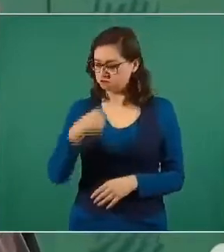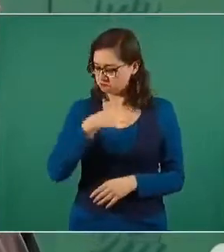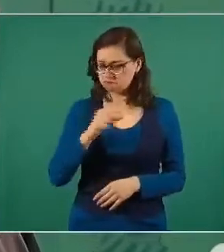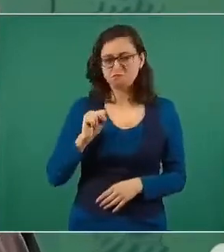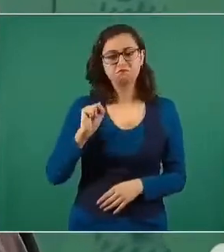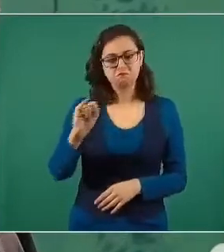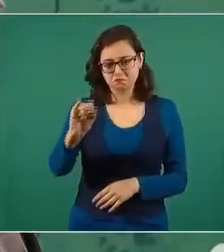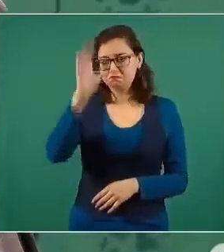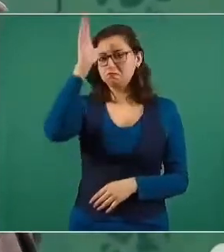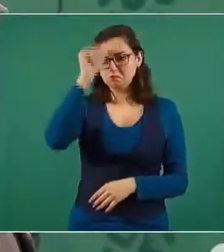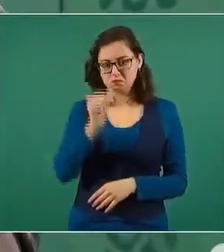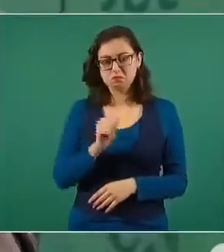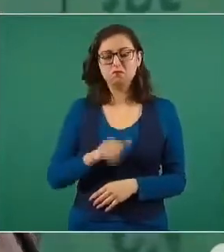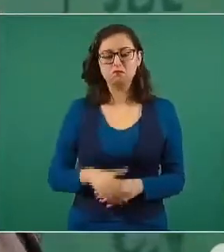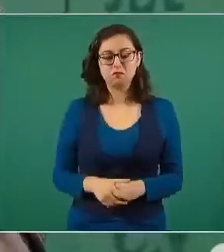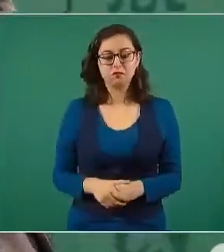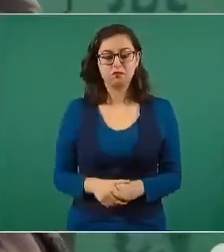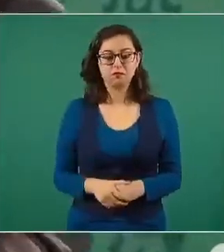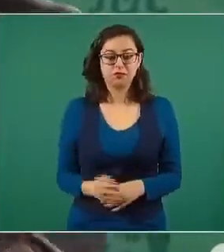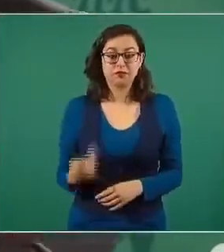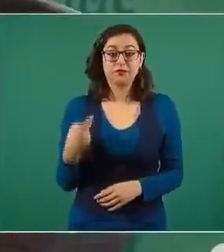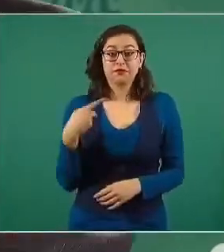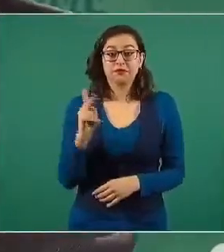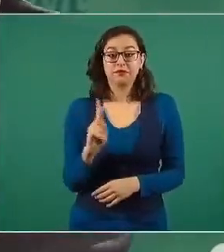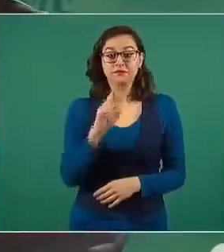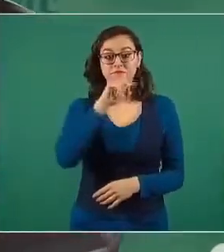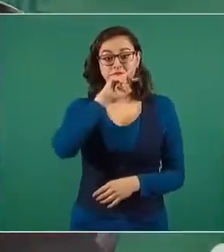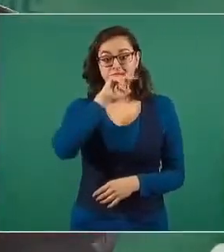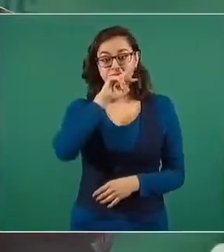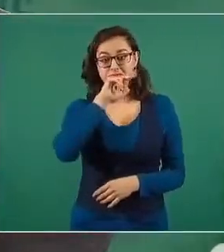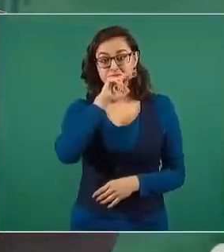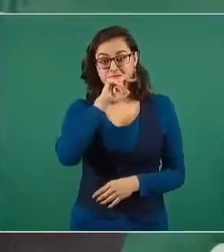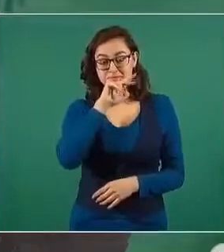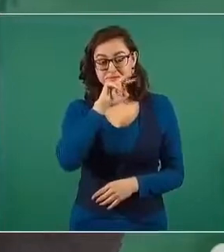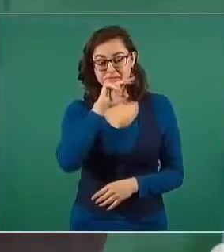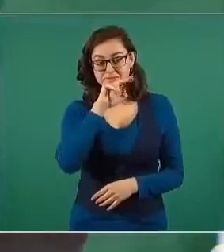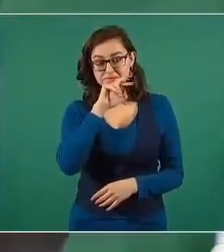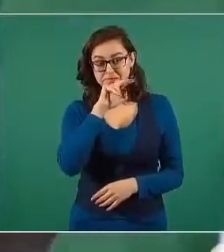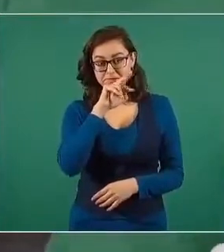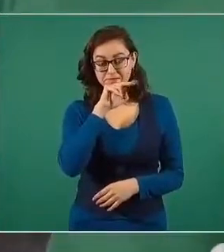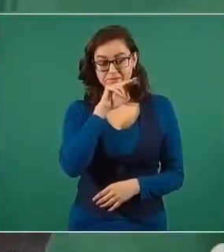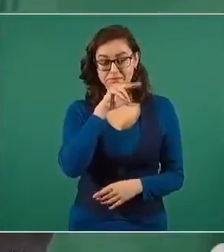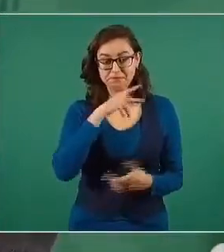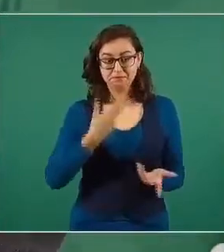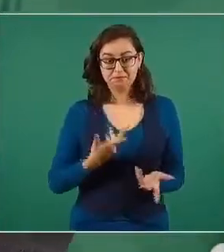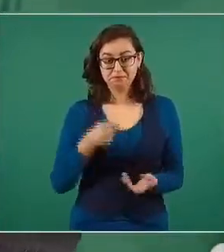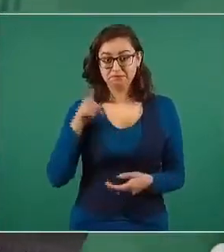Yo estoy de acuerdo con ellos, pero me preocupa no solo el que regresen a clase